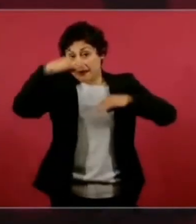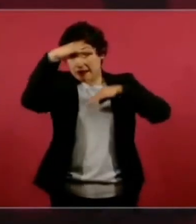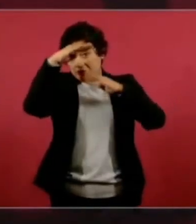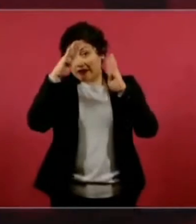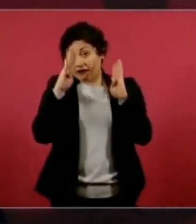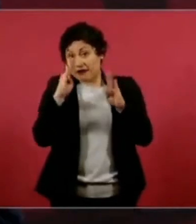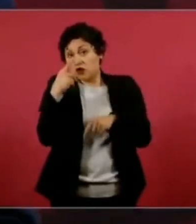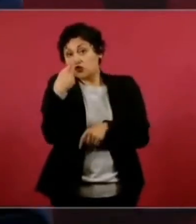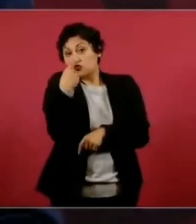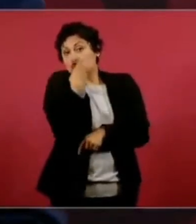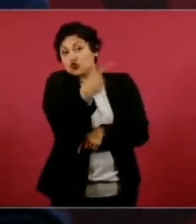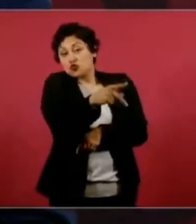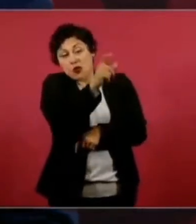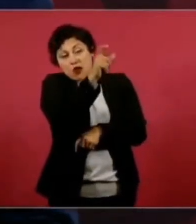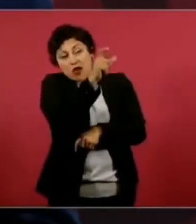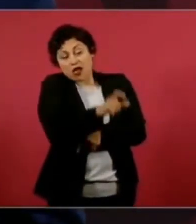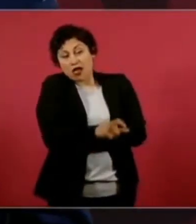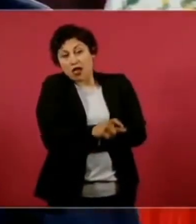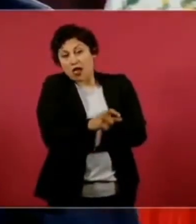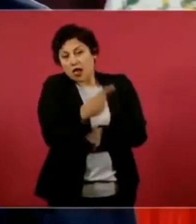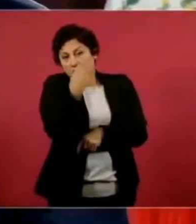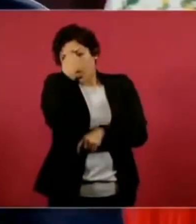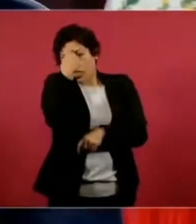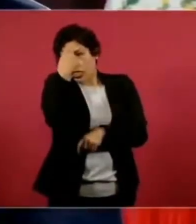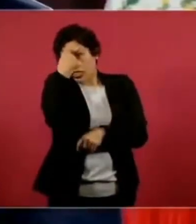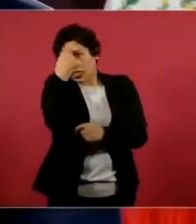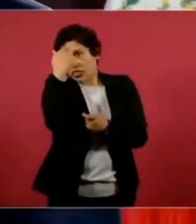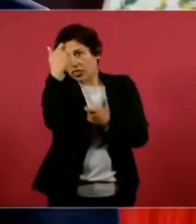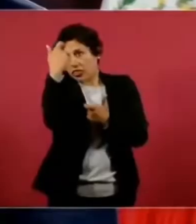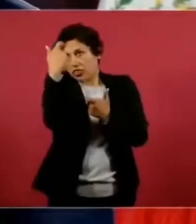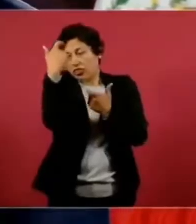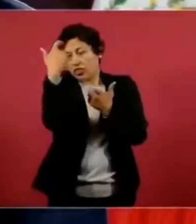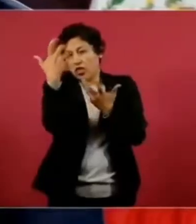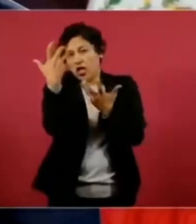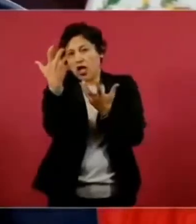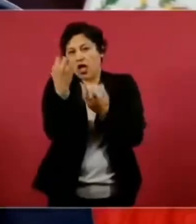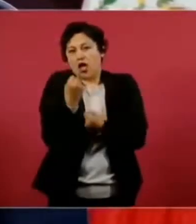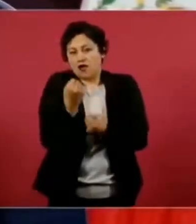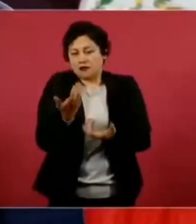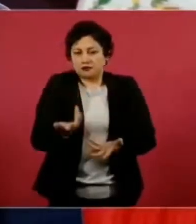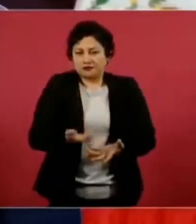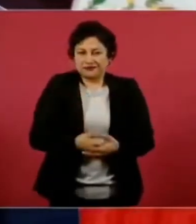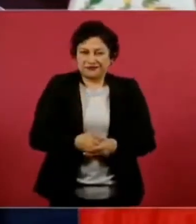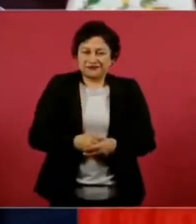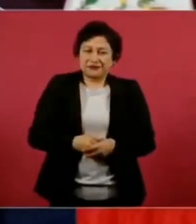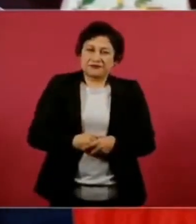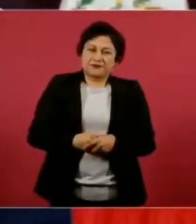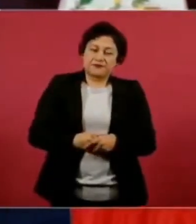el dinero. Mejor dicho, tienen como decían los